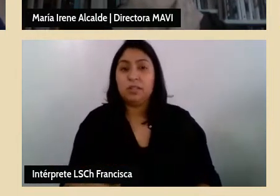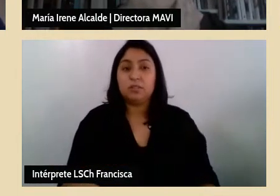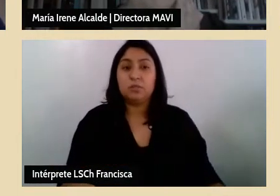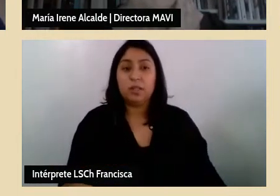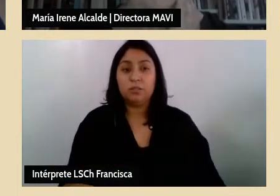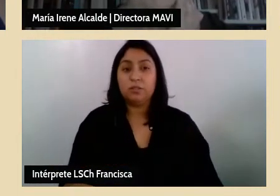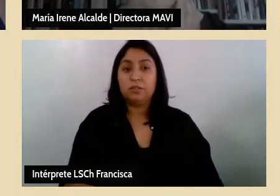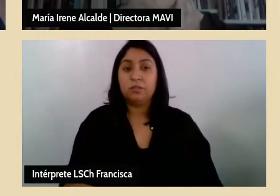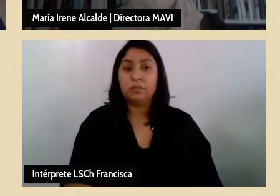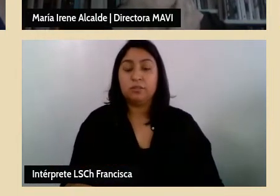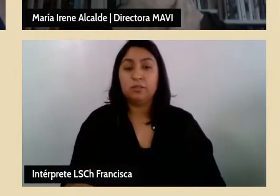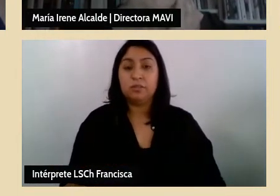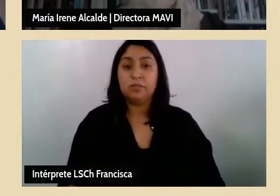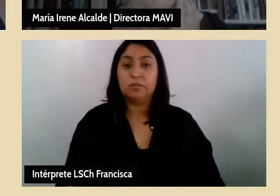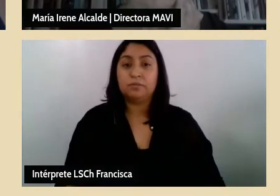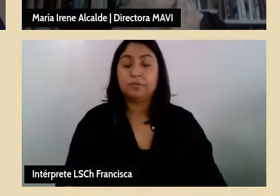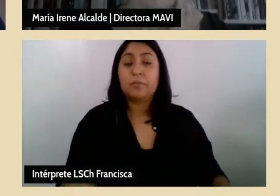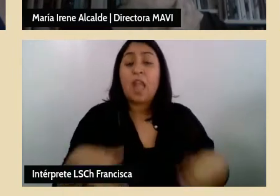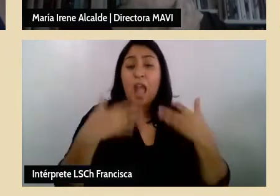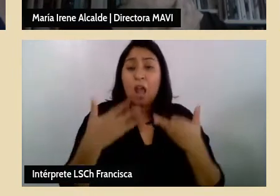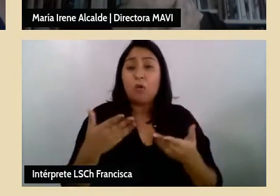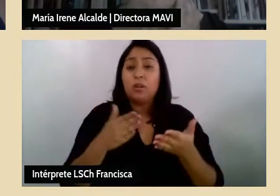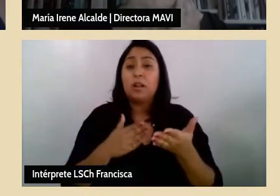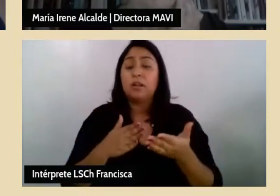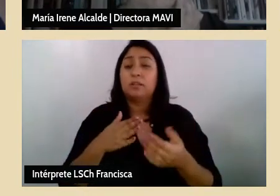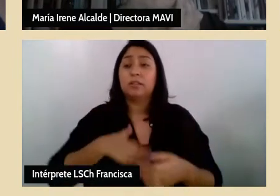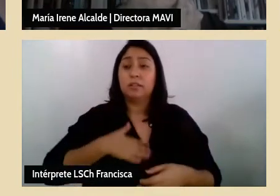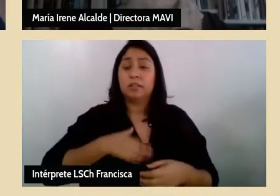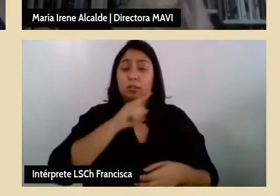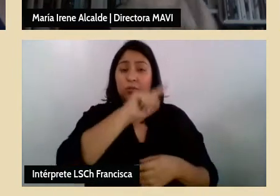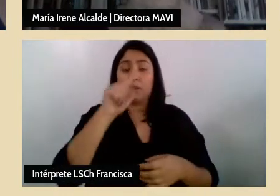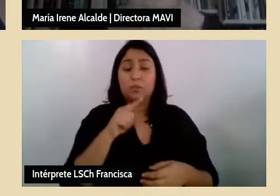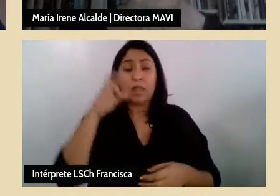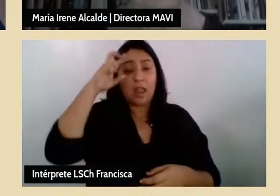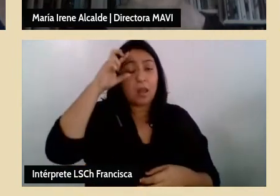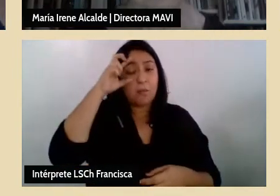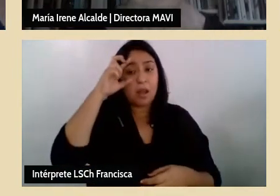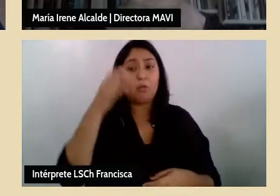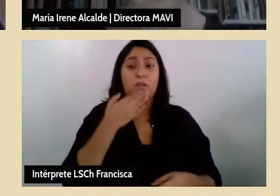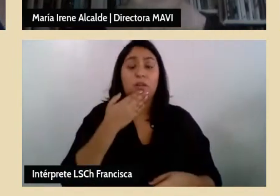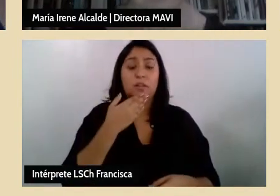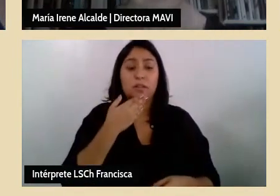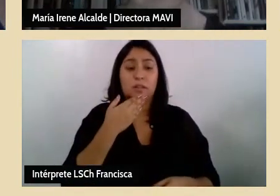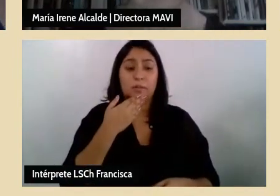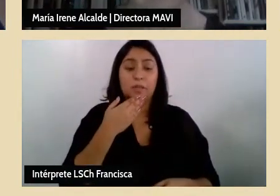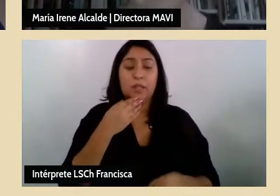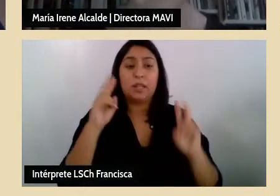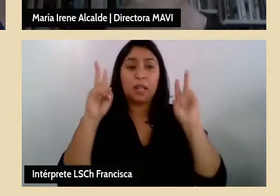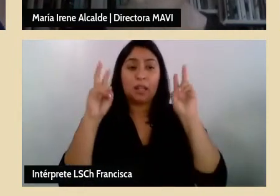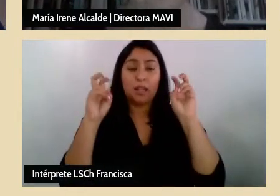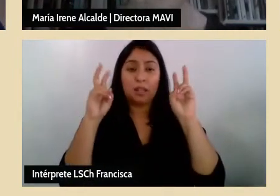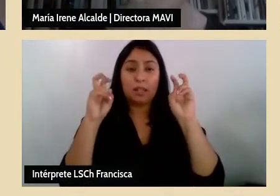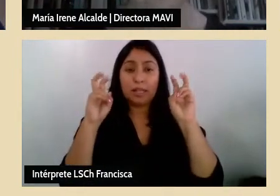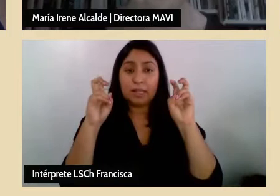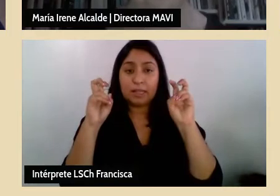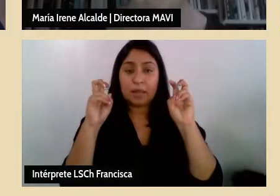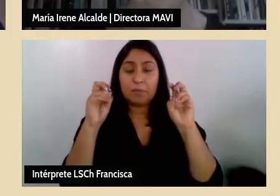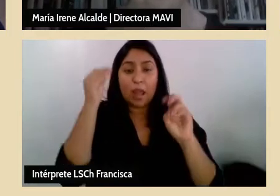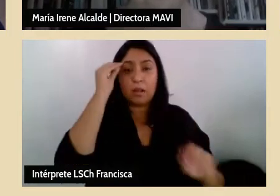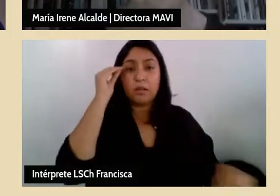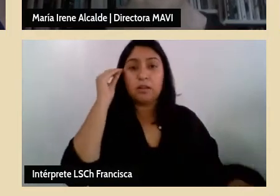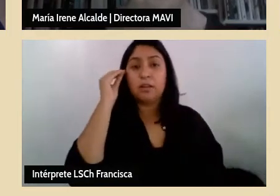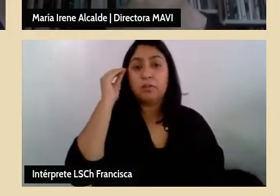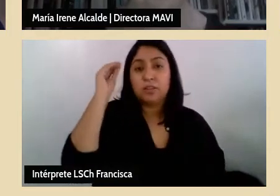pasando a preguntarle a Paula también, porque bueno, el tema de las curadurías